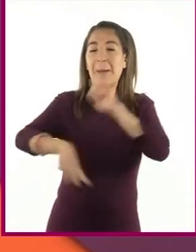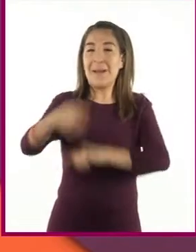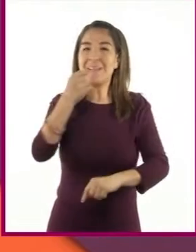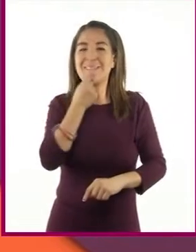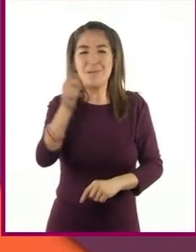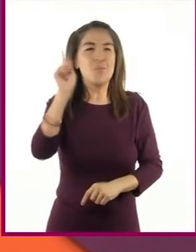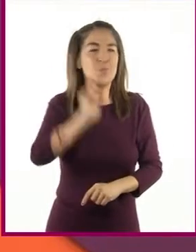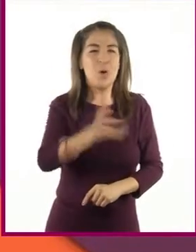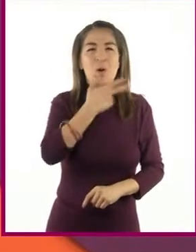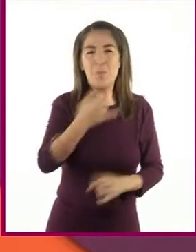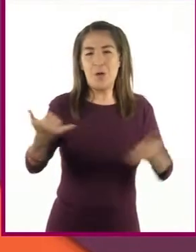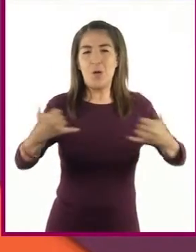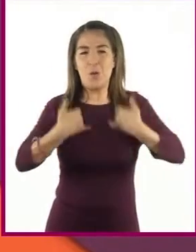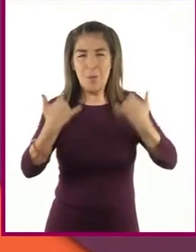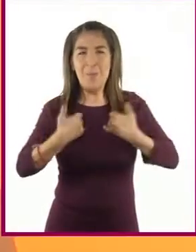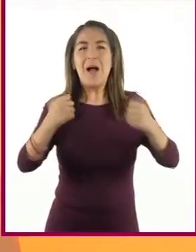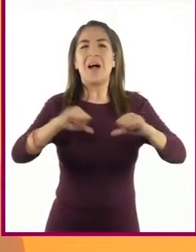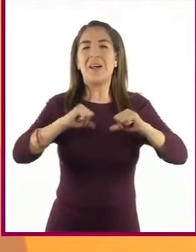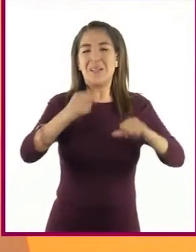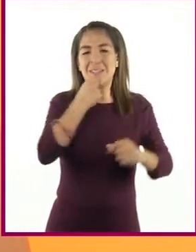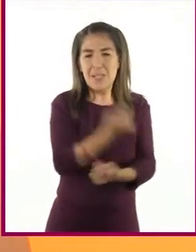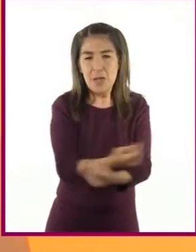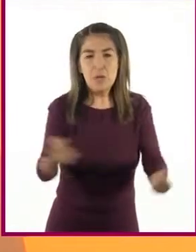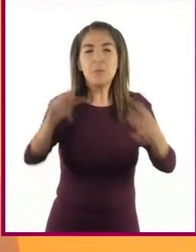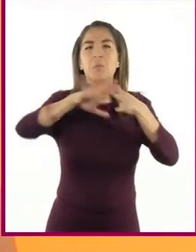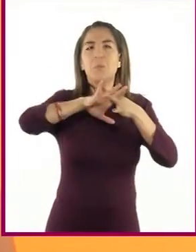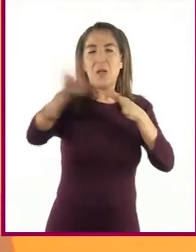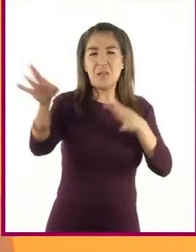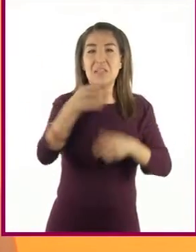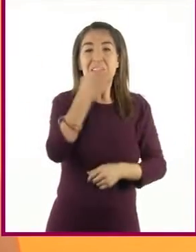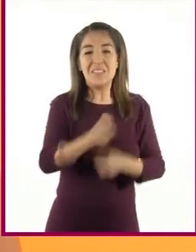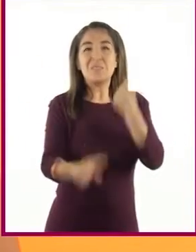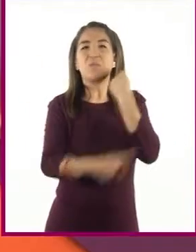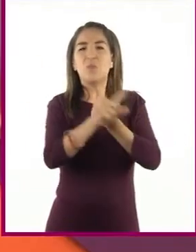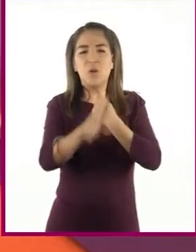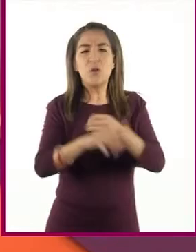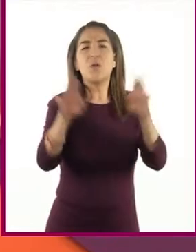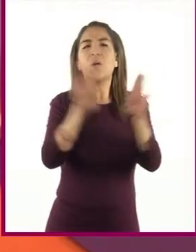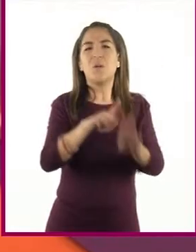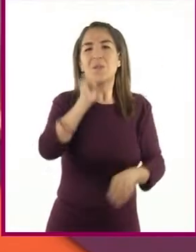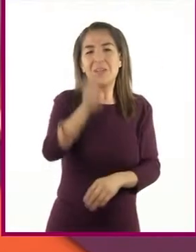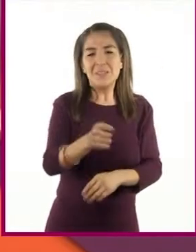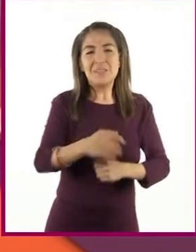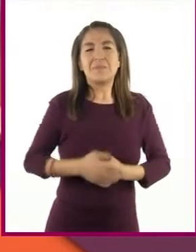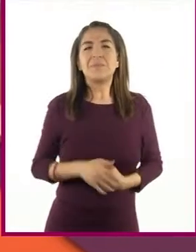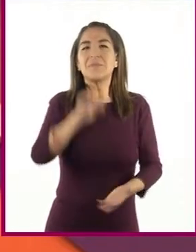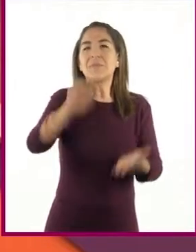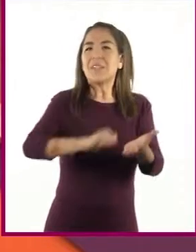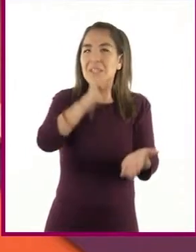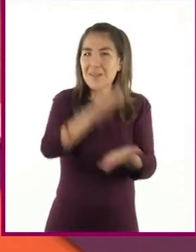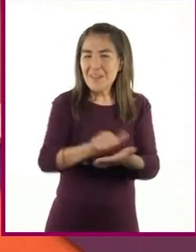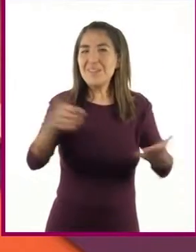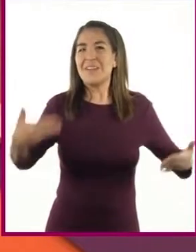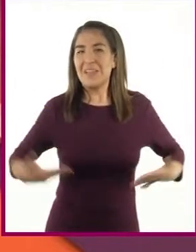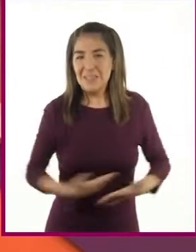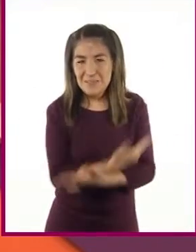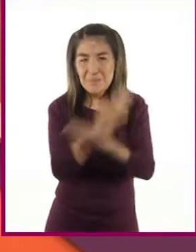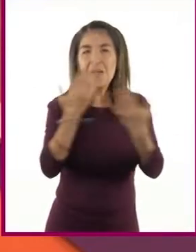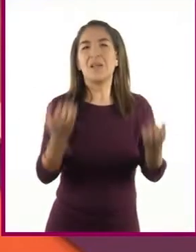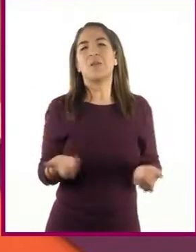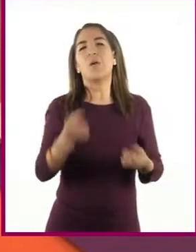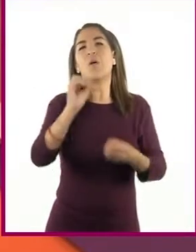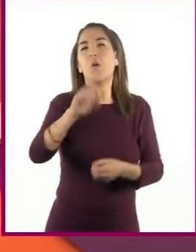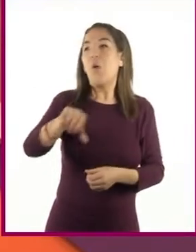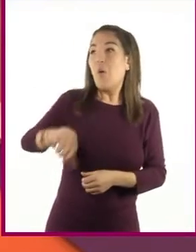y juvenil migrante. Muchas veces por la ausencia de documentos, como el acta de nacimiento, por provenir